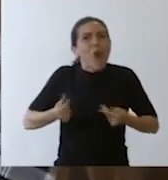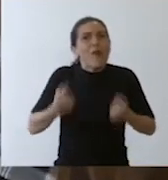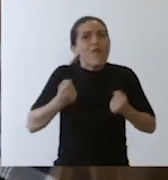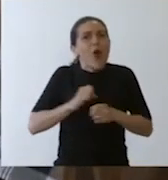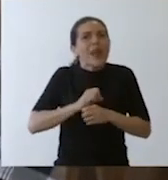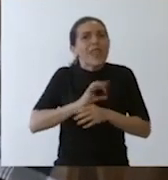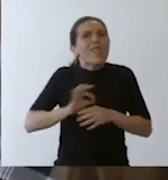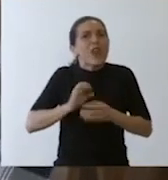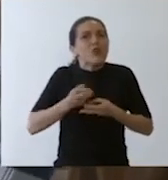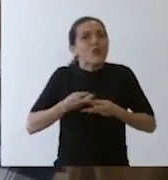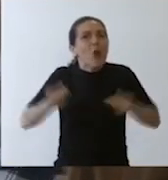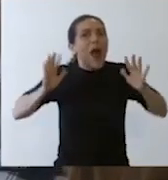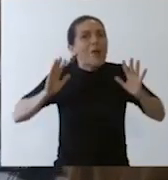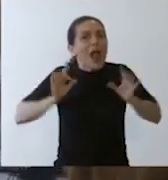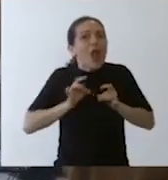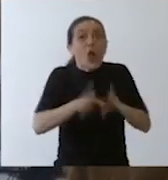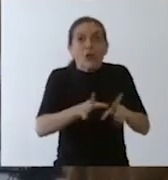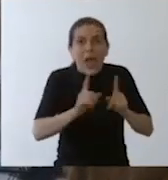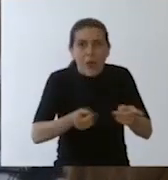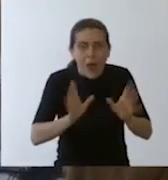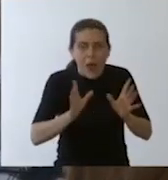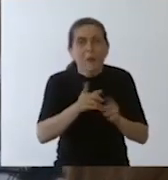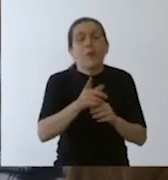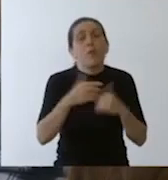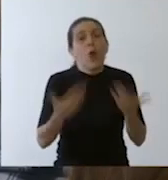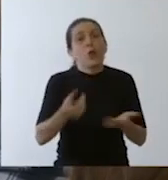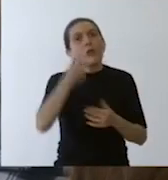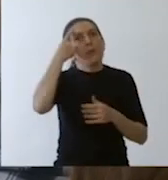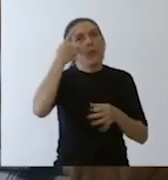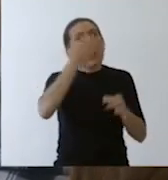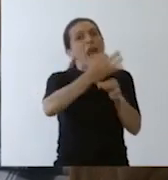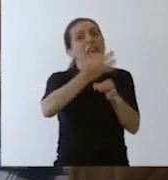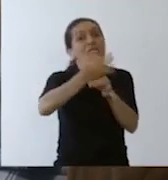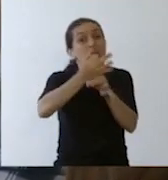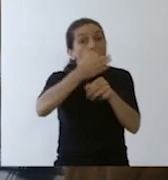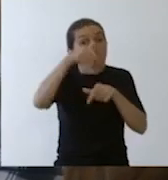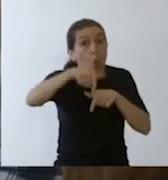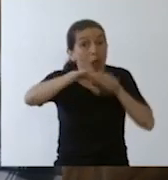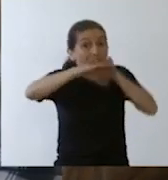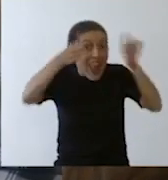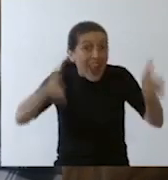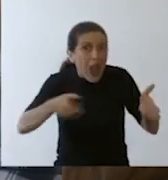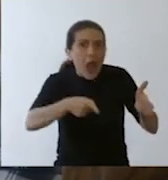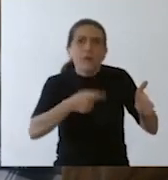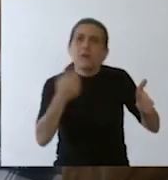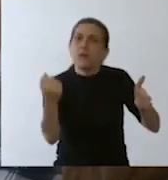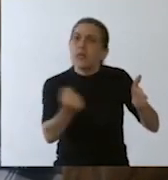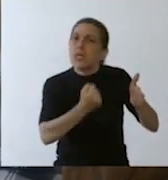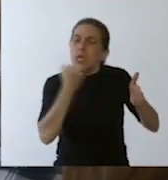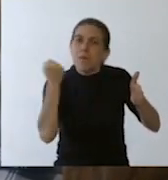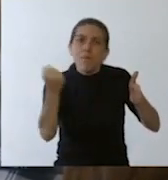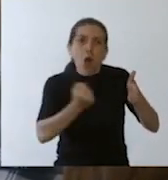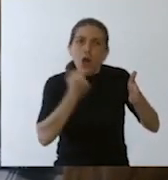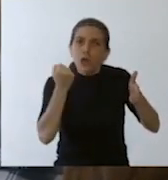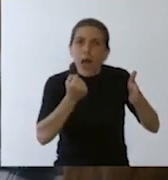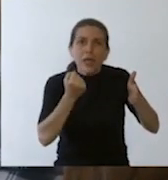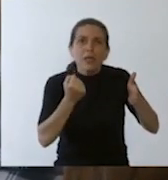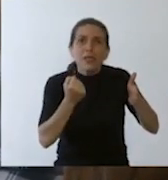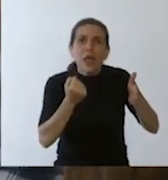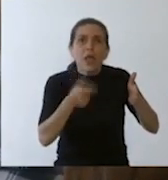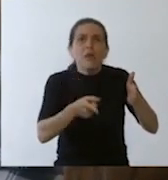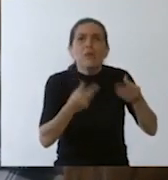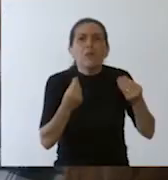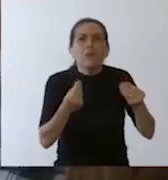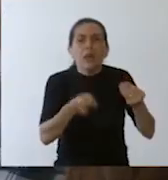Por otra parte, pensamos también que la escuela es un ámbito muy importante para